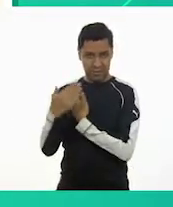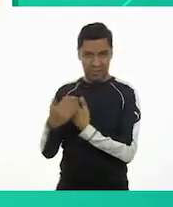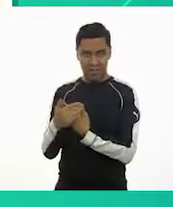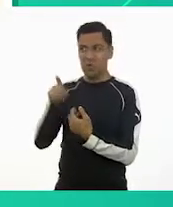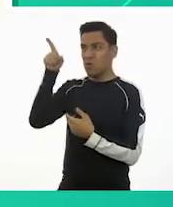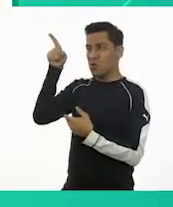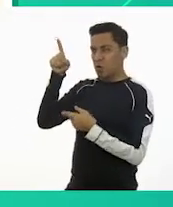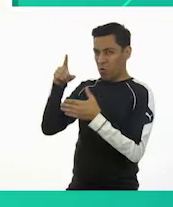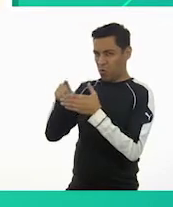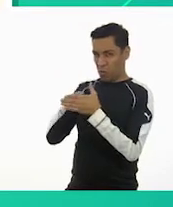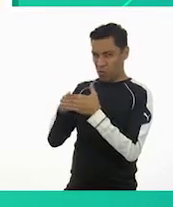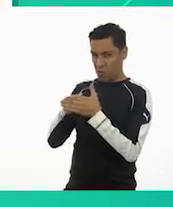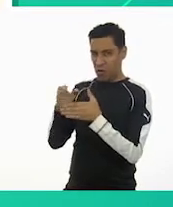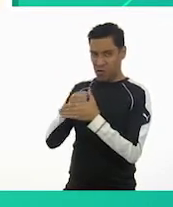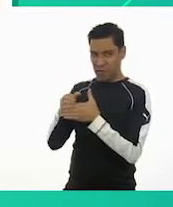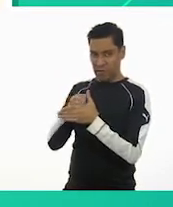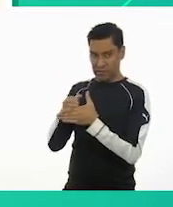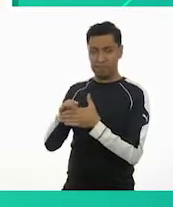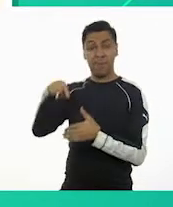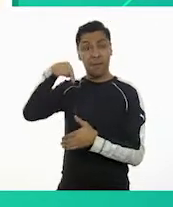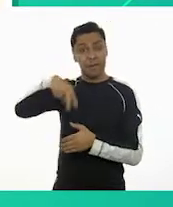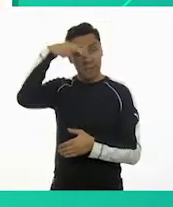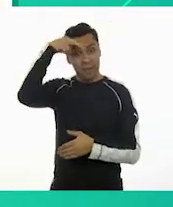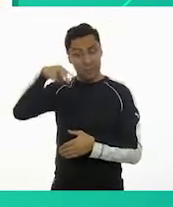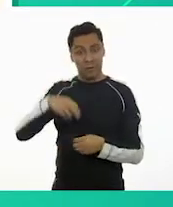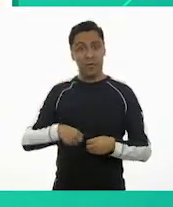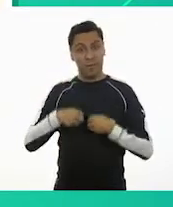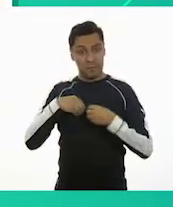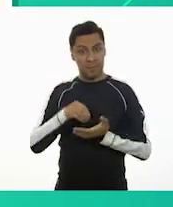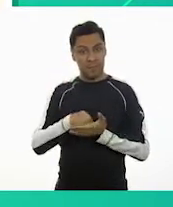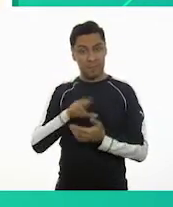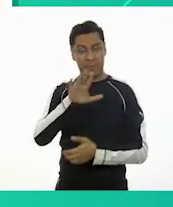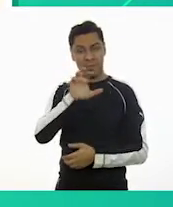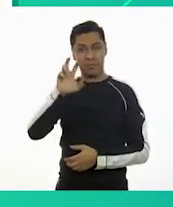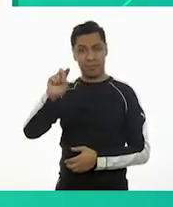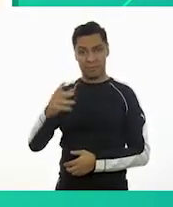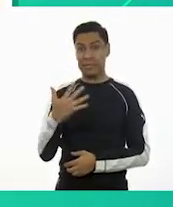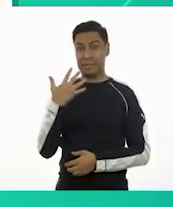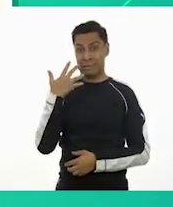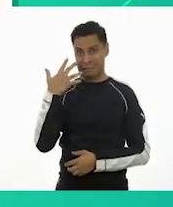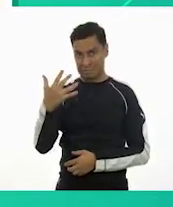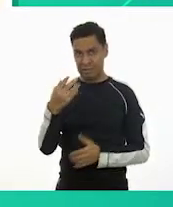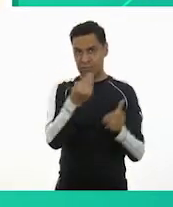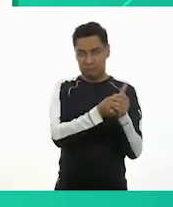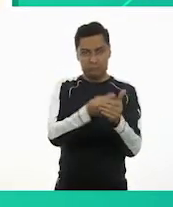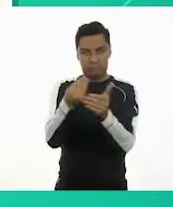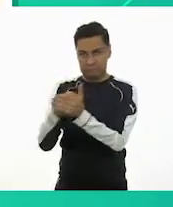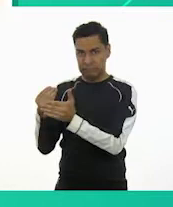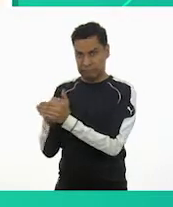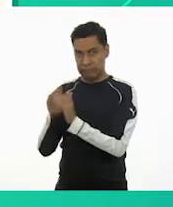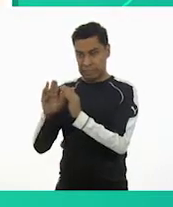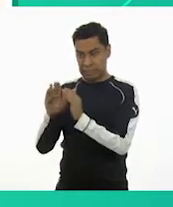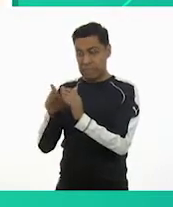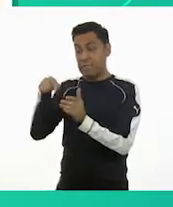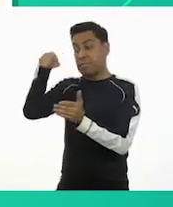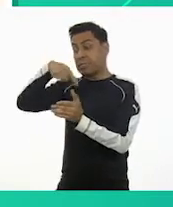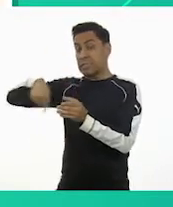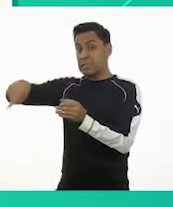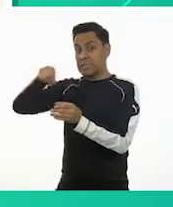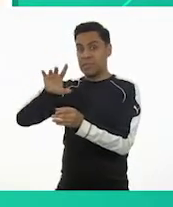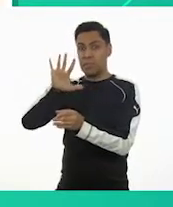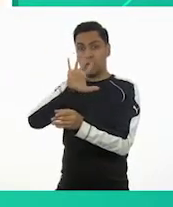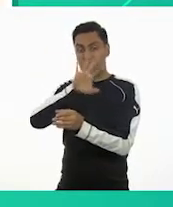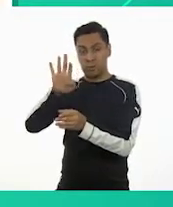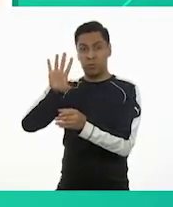en México habitan 535 especies, de las cuales 488 son terrestres